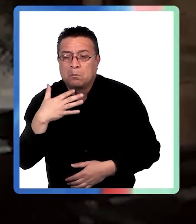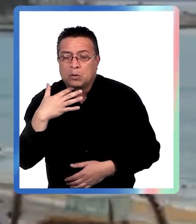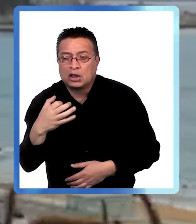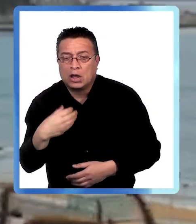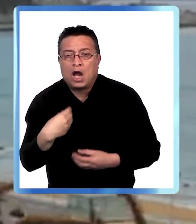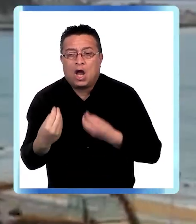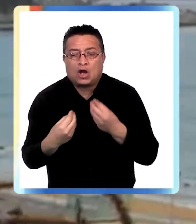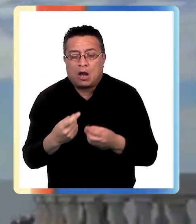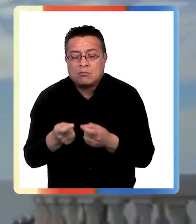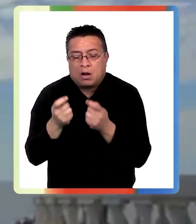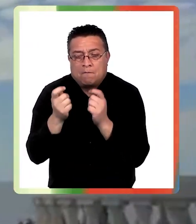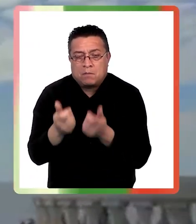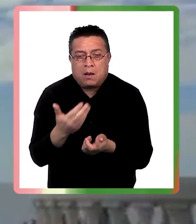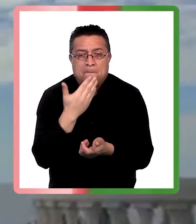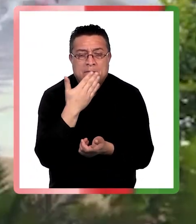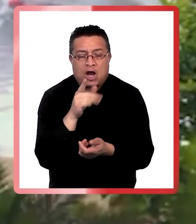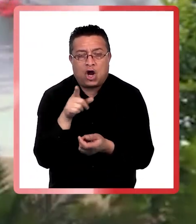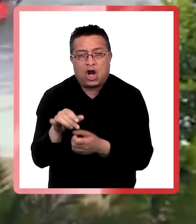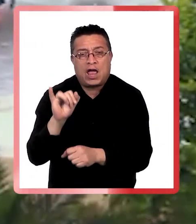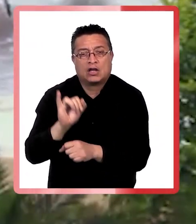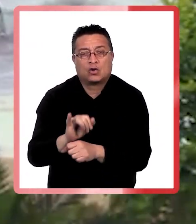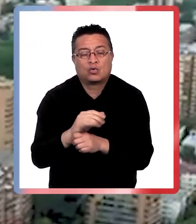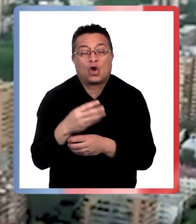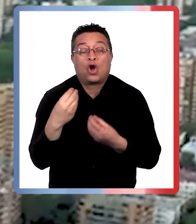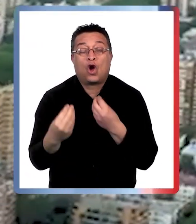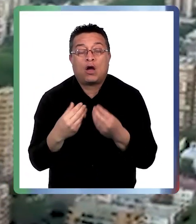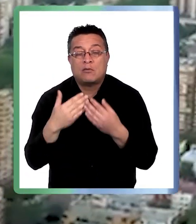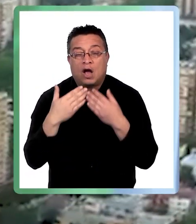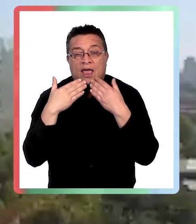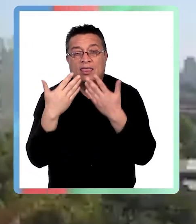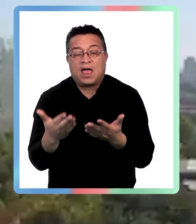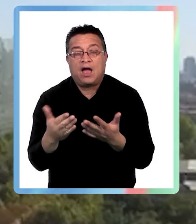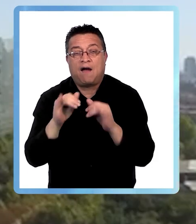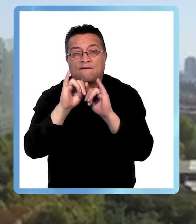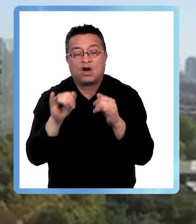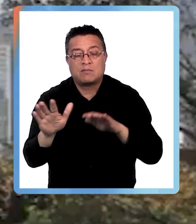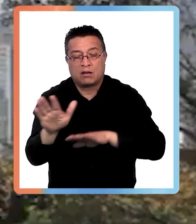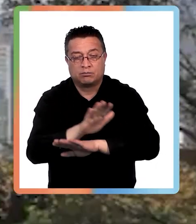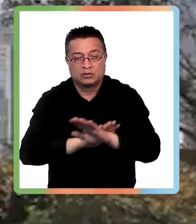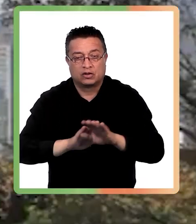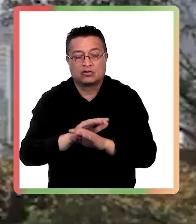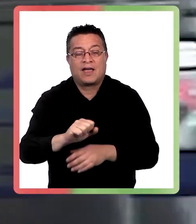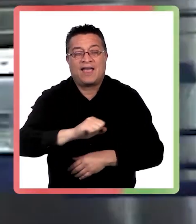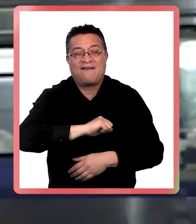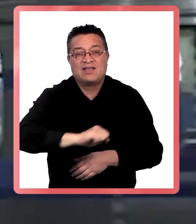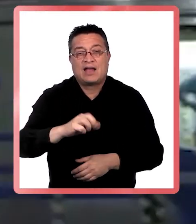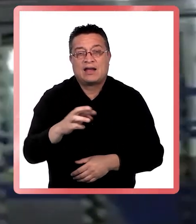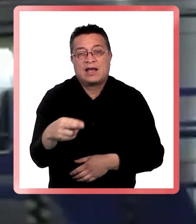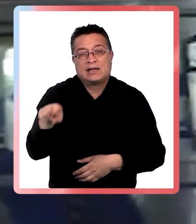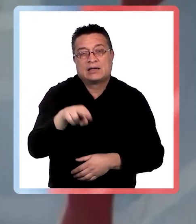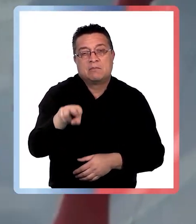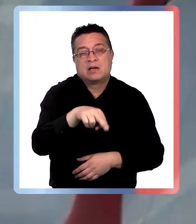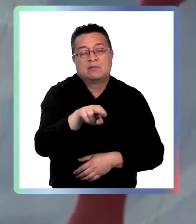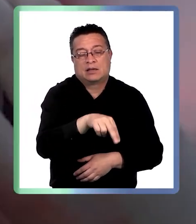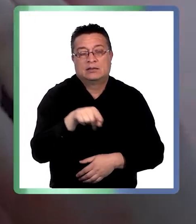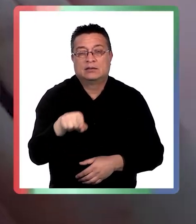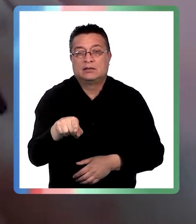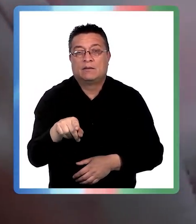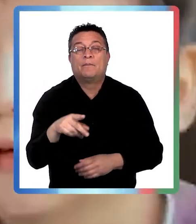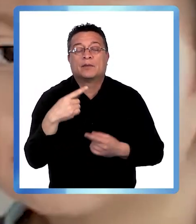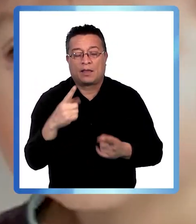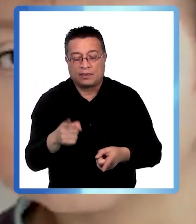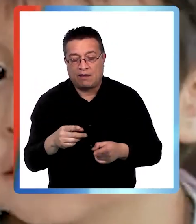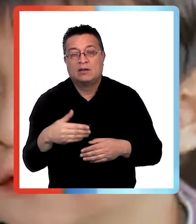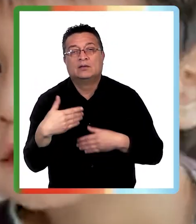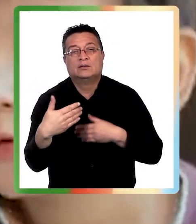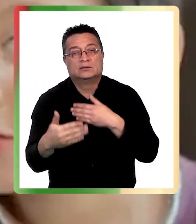¿Cómo perfeccionamos esta institucionalidad? ¿Cómo le generamos mecanismos de protección para evitar que se repitan estas situaciones? Y hay que ir